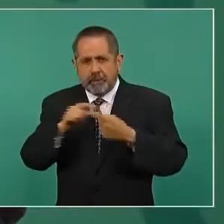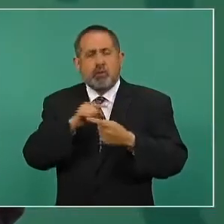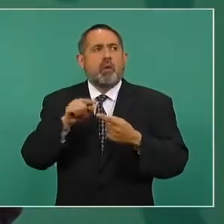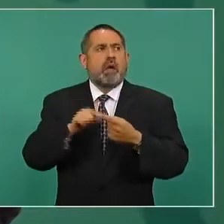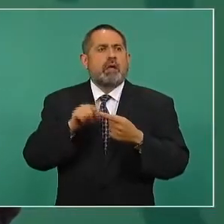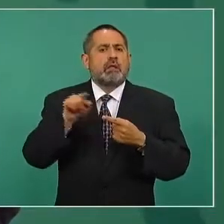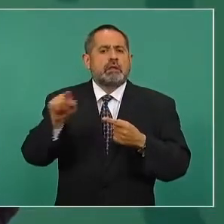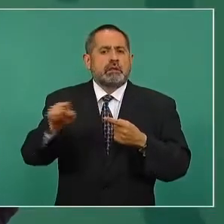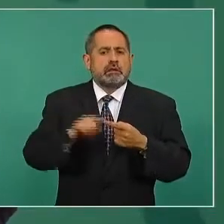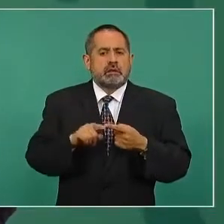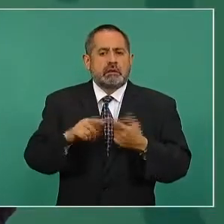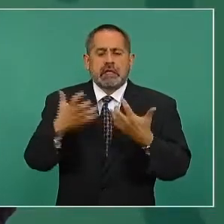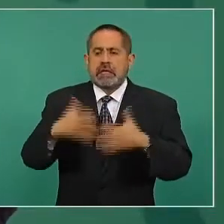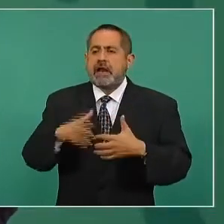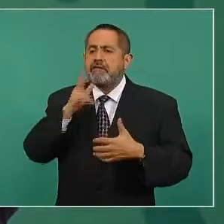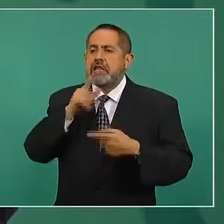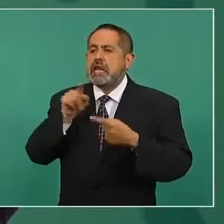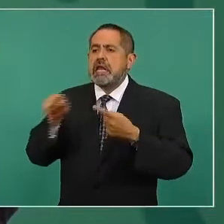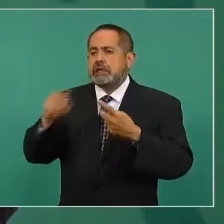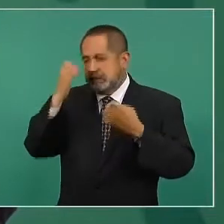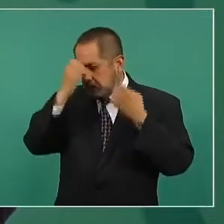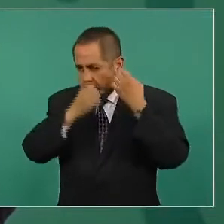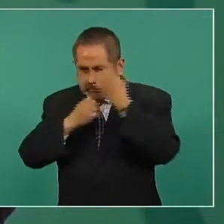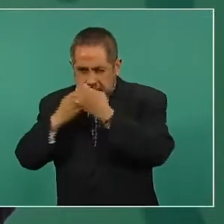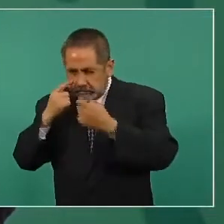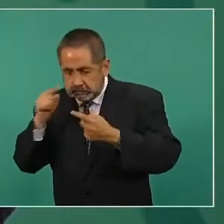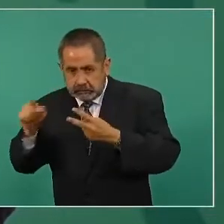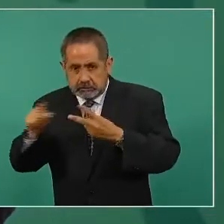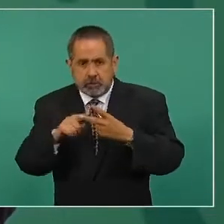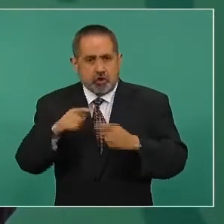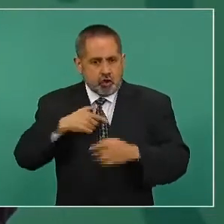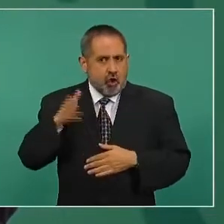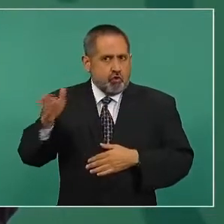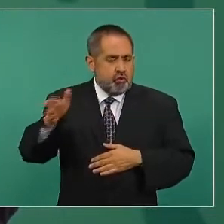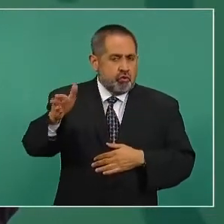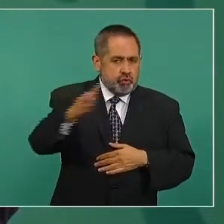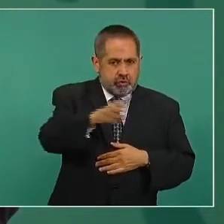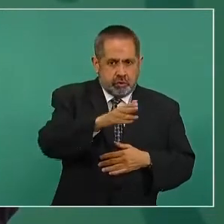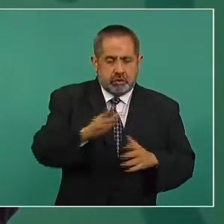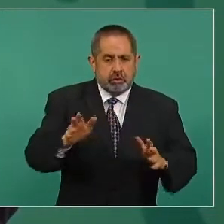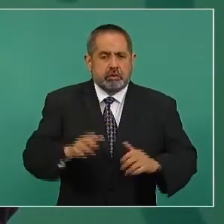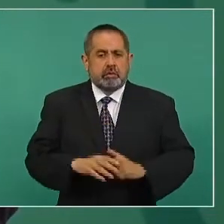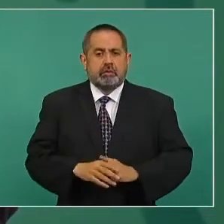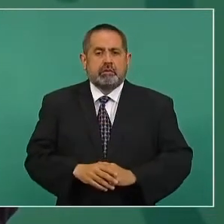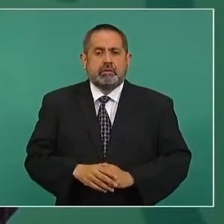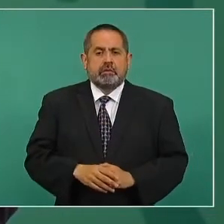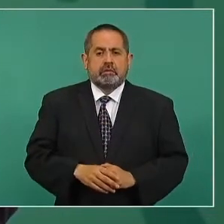en refinerías. Vamos a las refinerías.